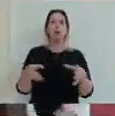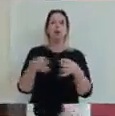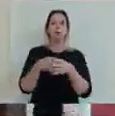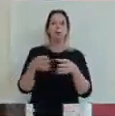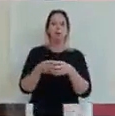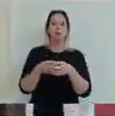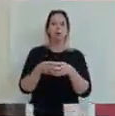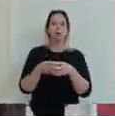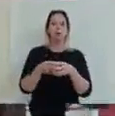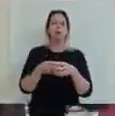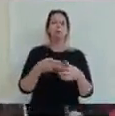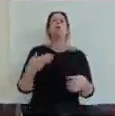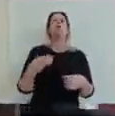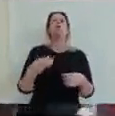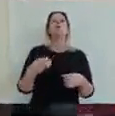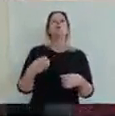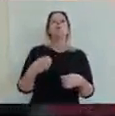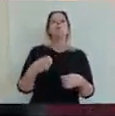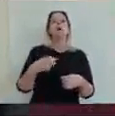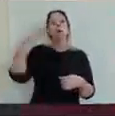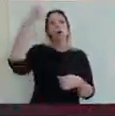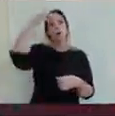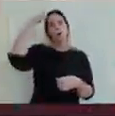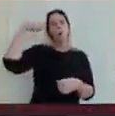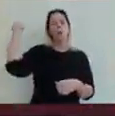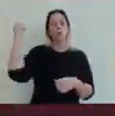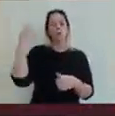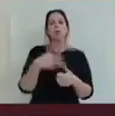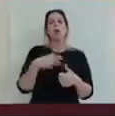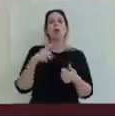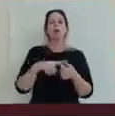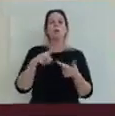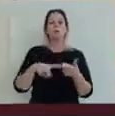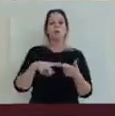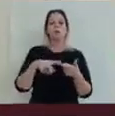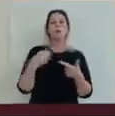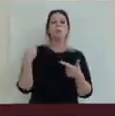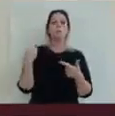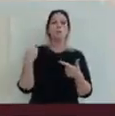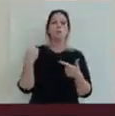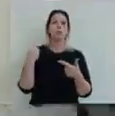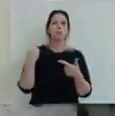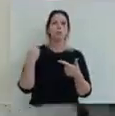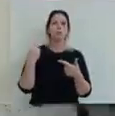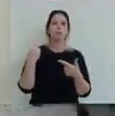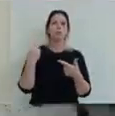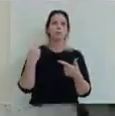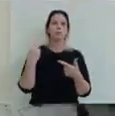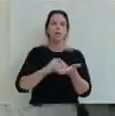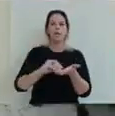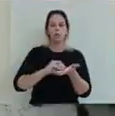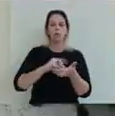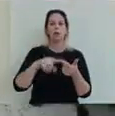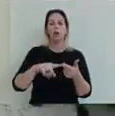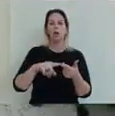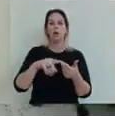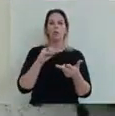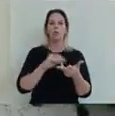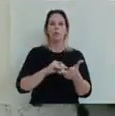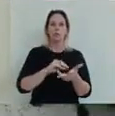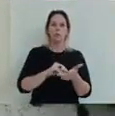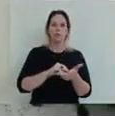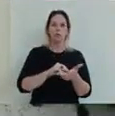de la provincia de Corrientes. Concejal Figueredo. Gracias, Presidenta. Voy a solicitar que esta nota pase a la Comisión de Legislación para